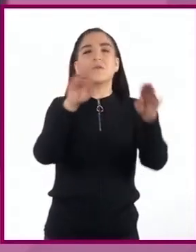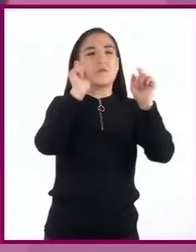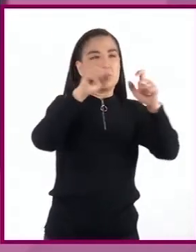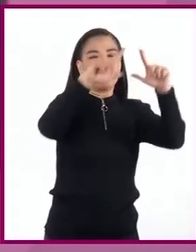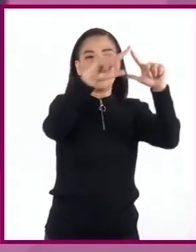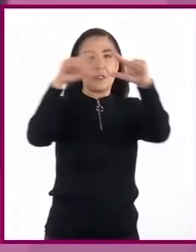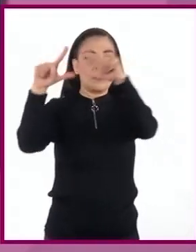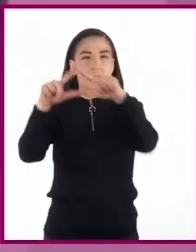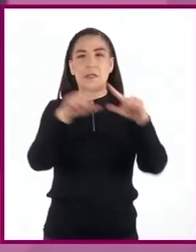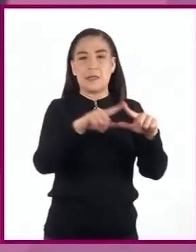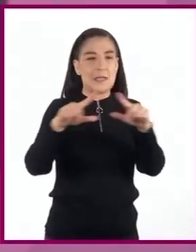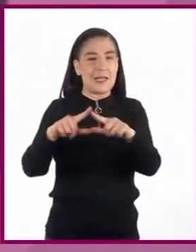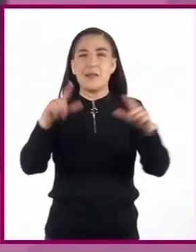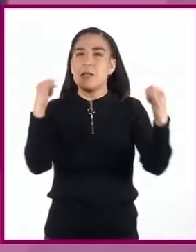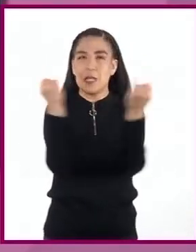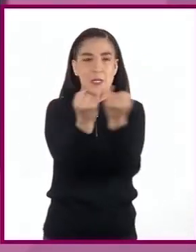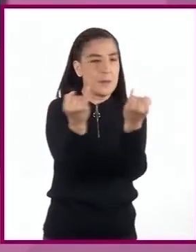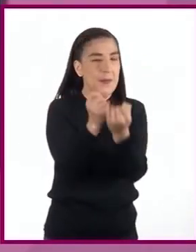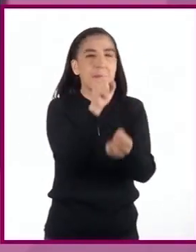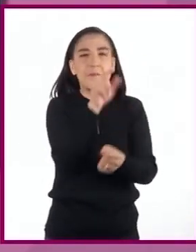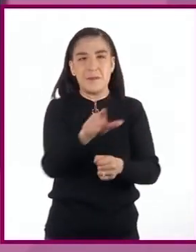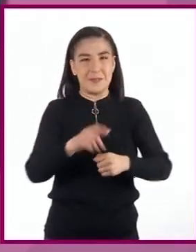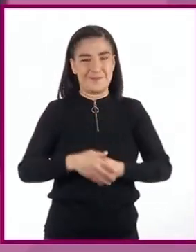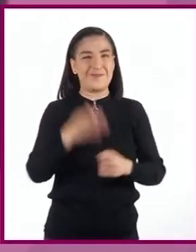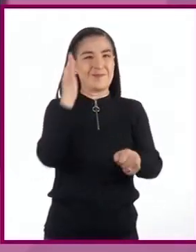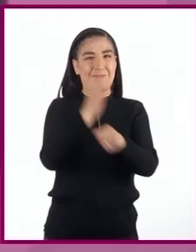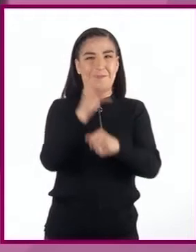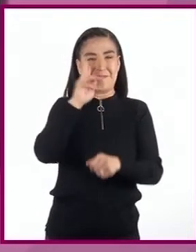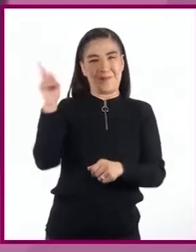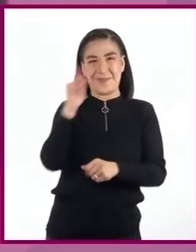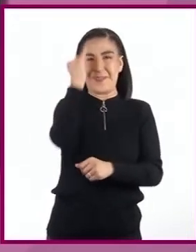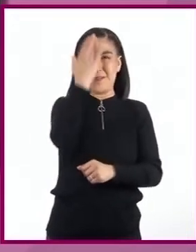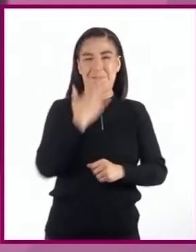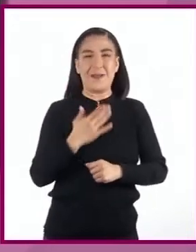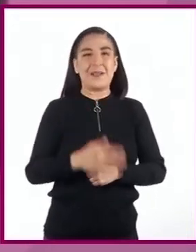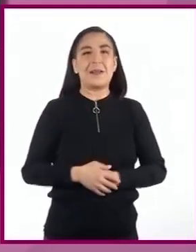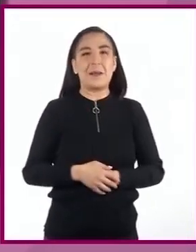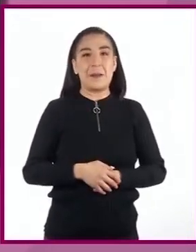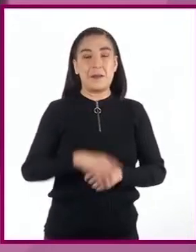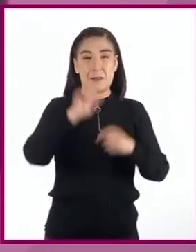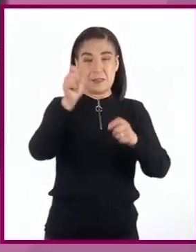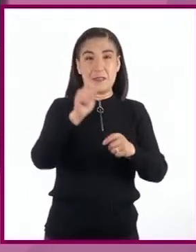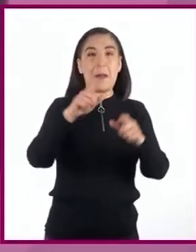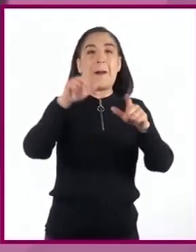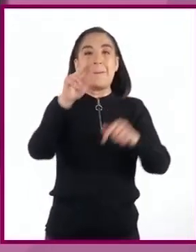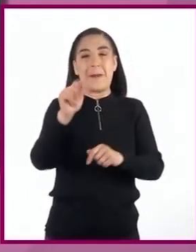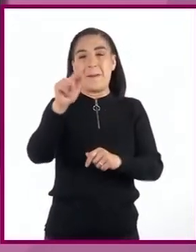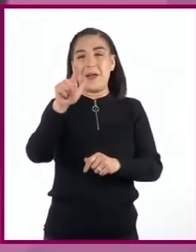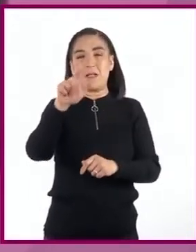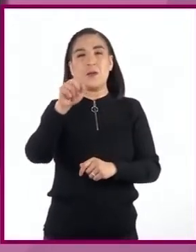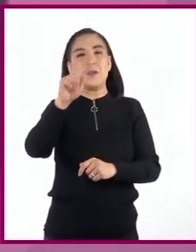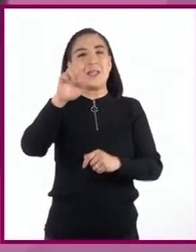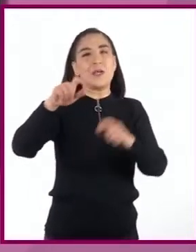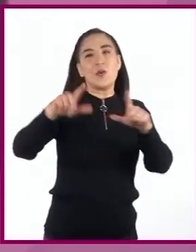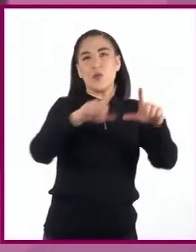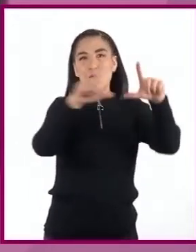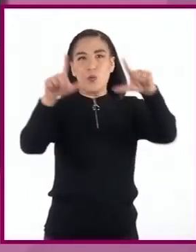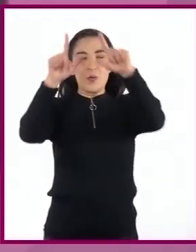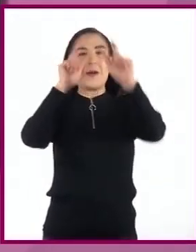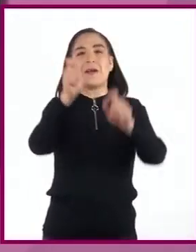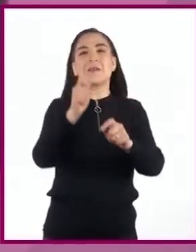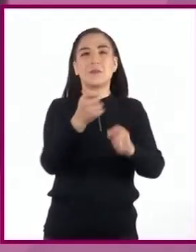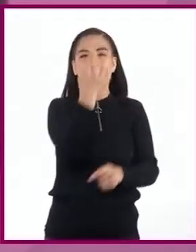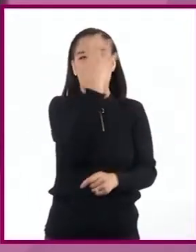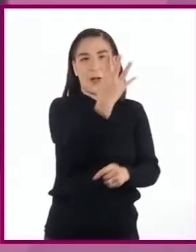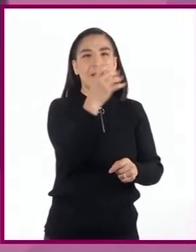deben ser congruentes entre sí. Como se observa en la imagen, el papalote está formado por 4 triángulos,